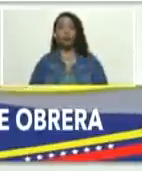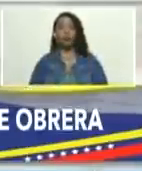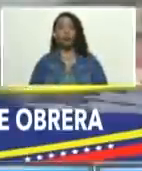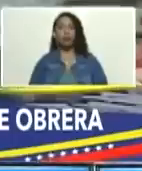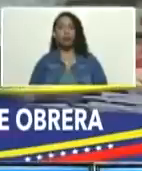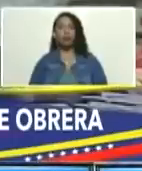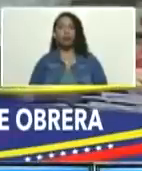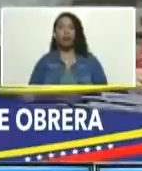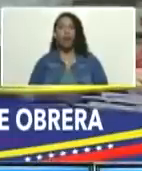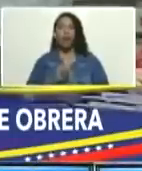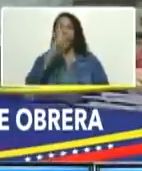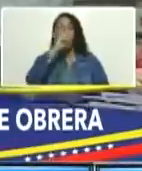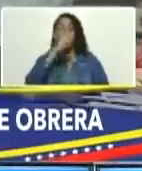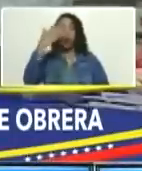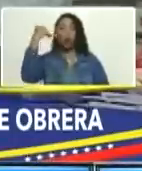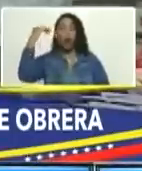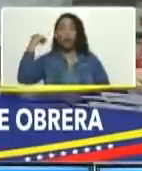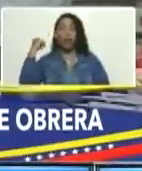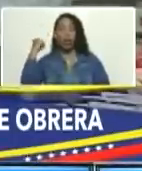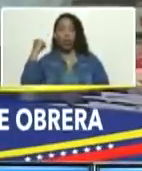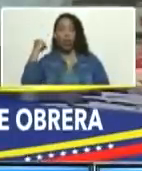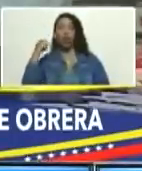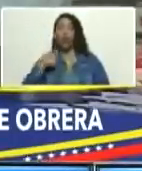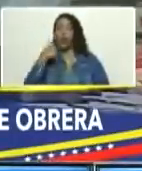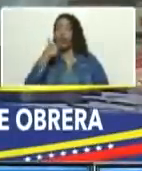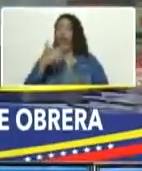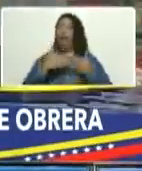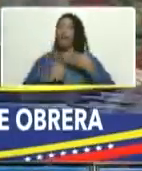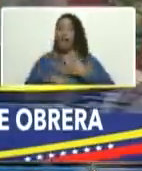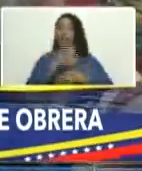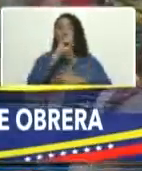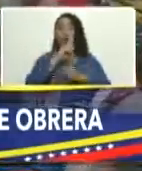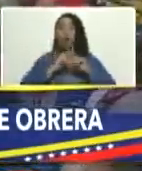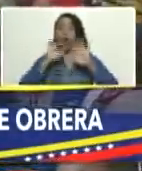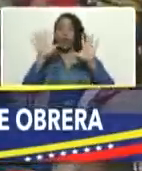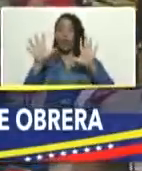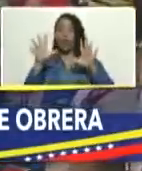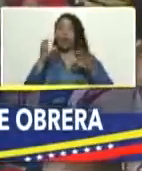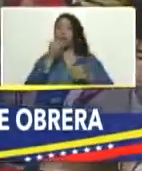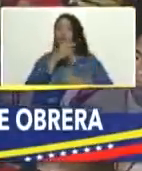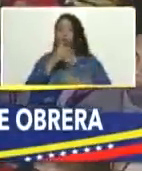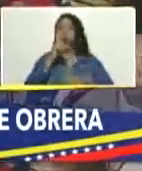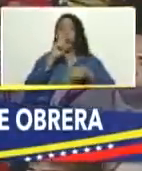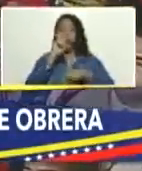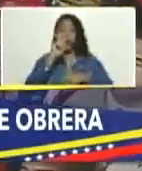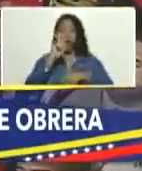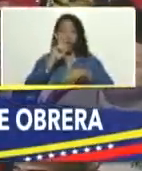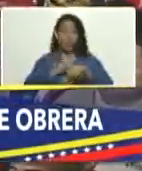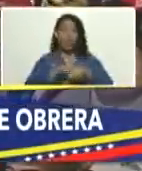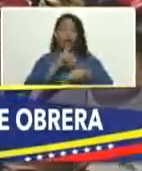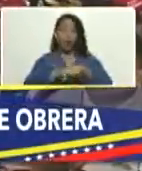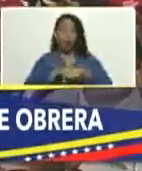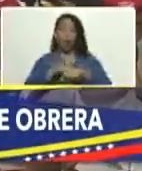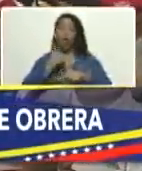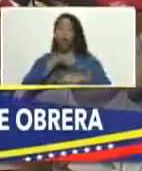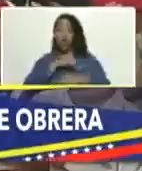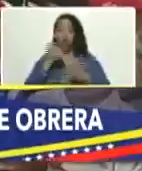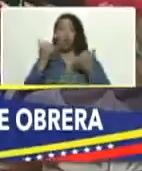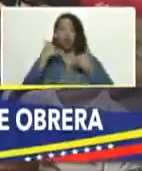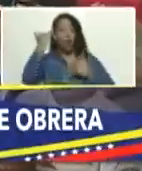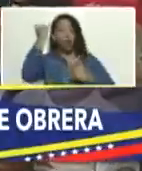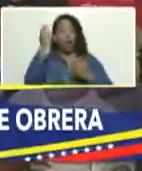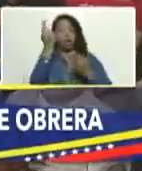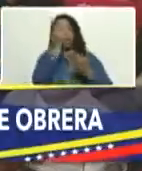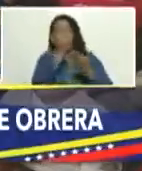Hace un año les dije que iba a lanzar el 1x10, y bueno, nos llevó un tiempo diseñarlo, y lo lanzamos y